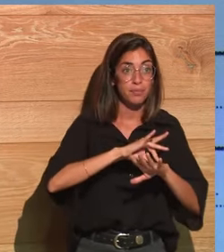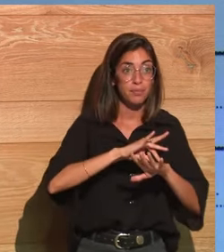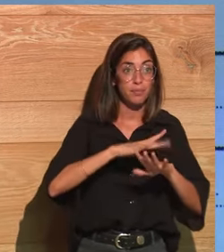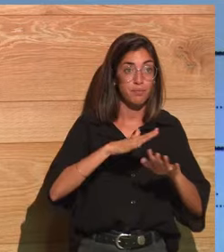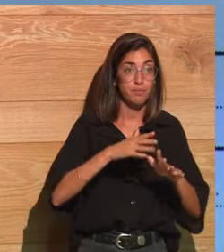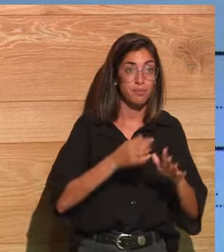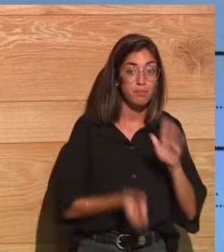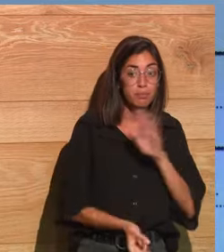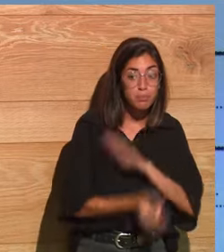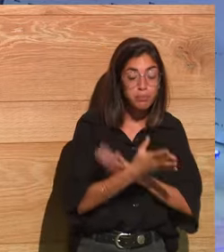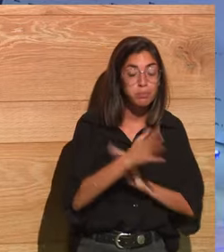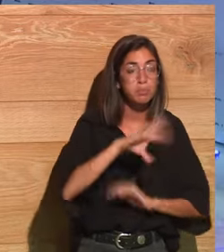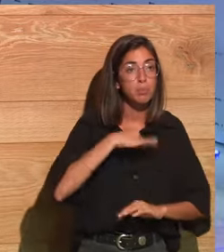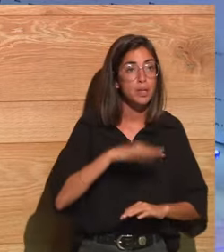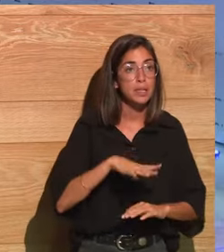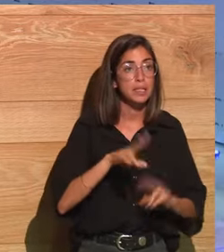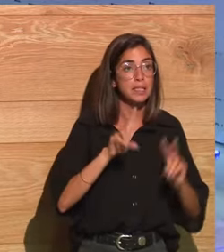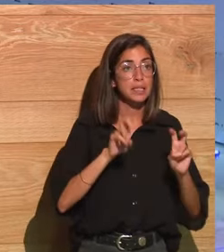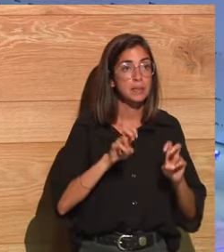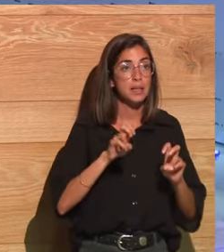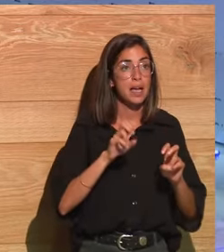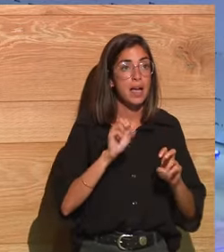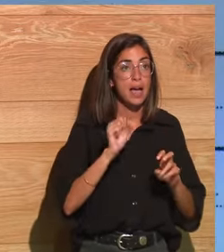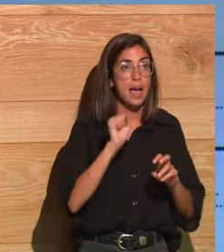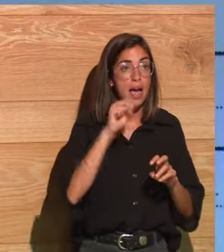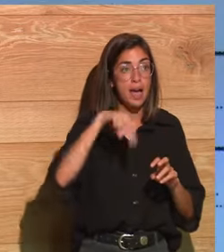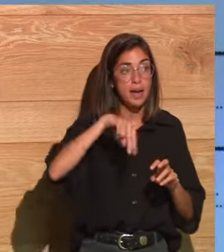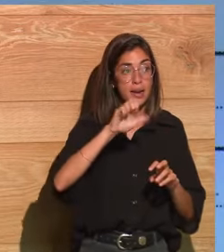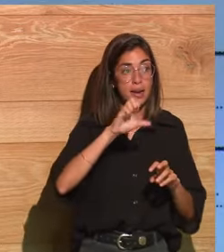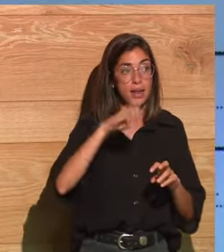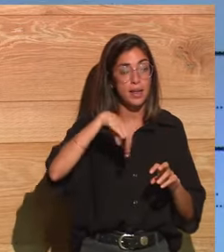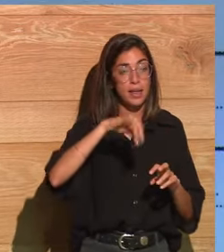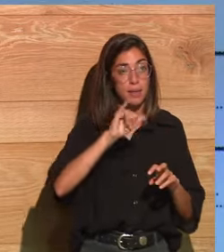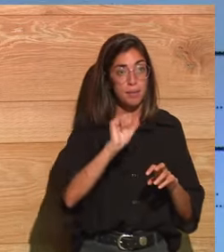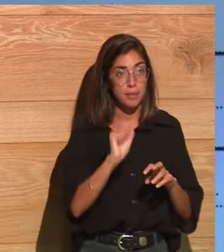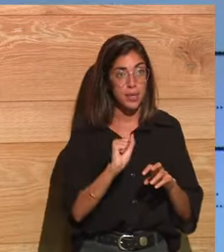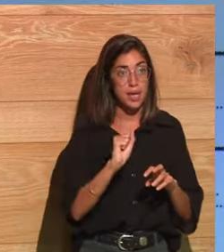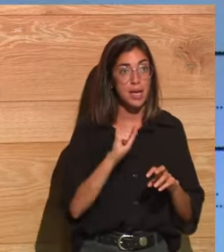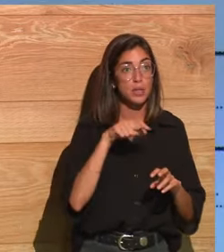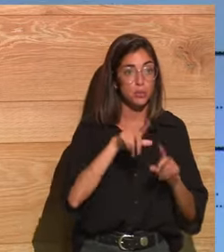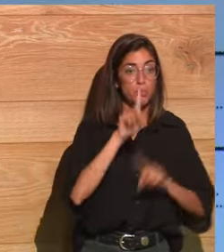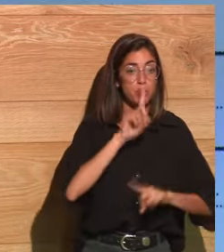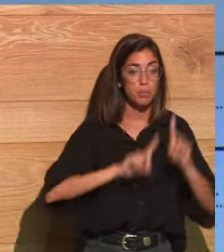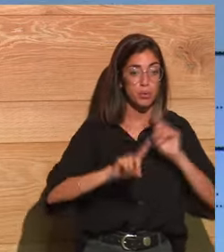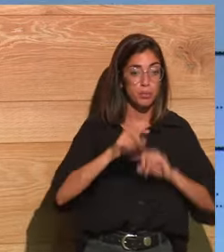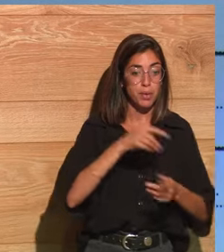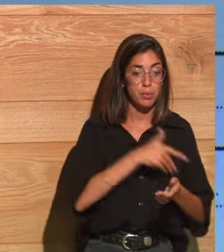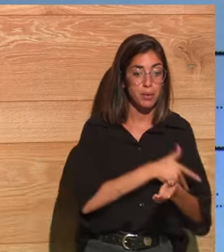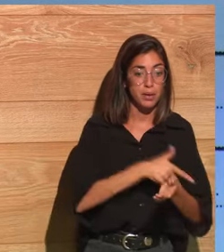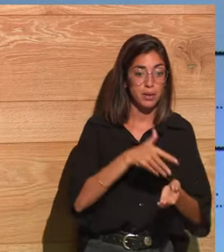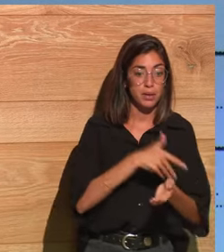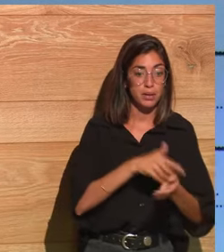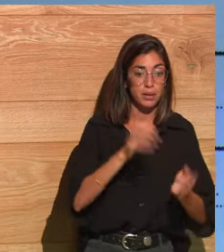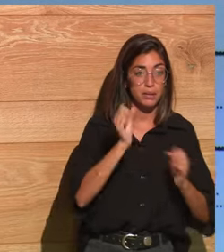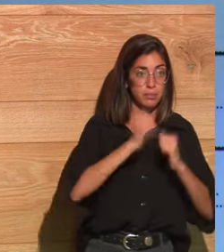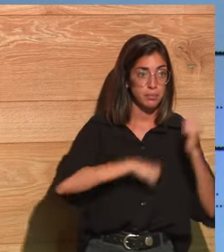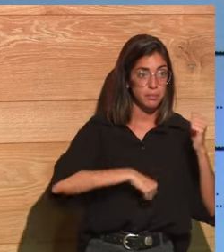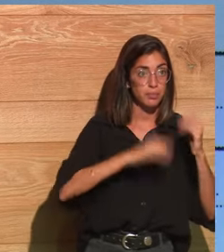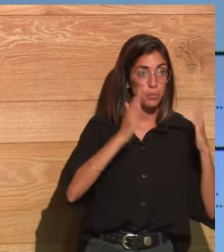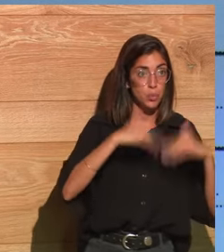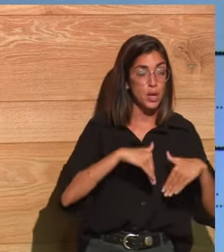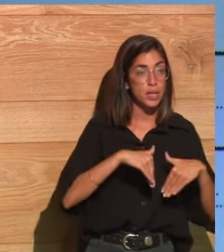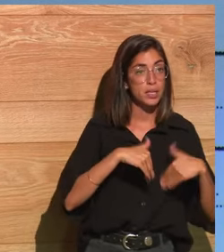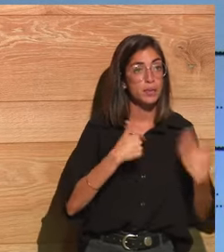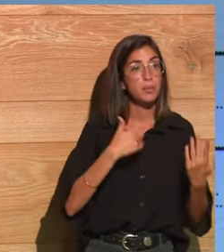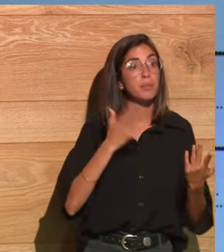ser el de la anemia falciforme, por ejemplo, es un cuadro que provoca una anemia, es un problema, pero aquellos individuos que tienen esa alteración